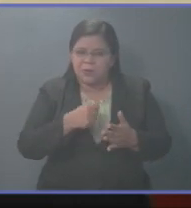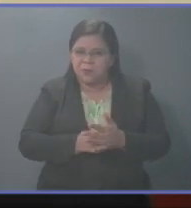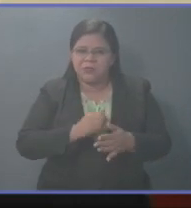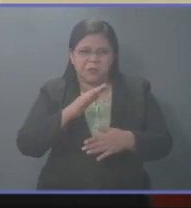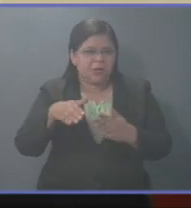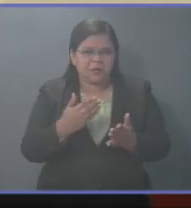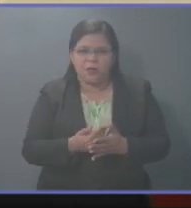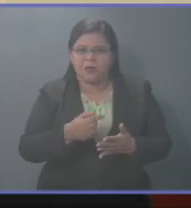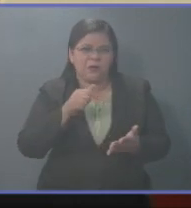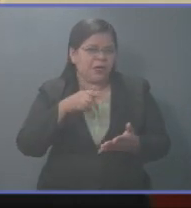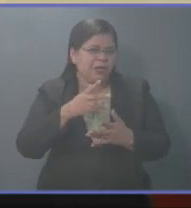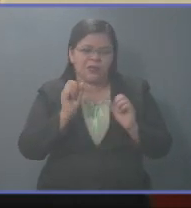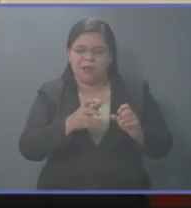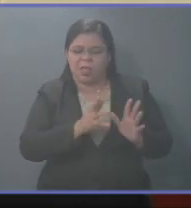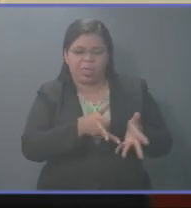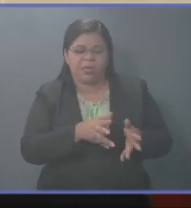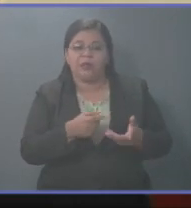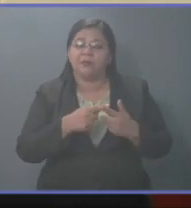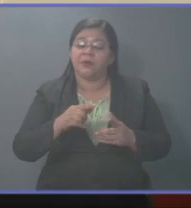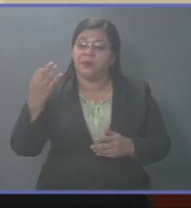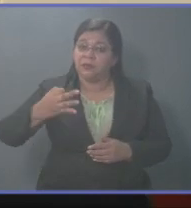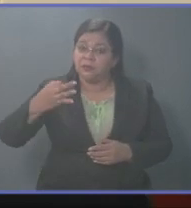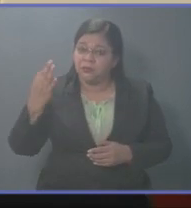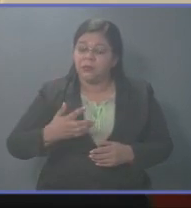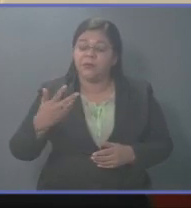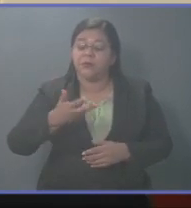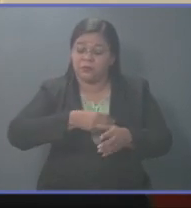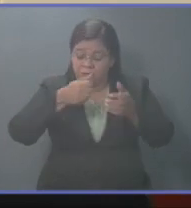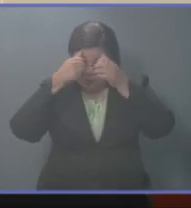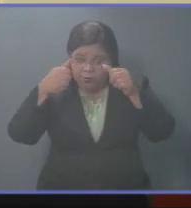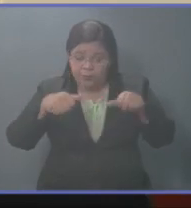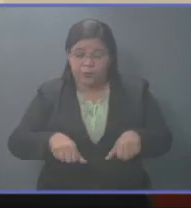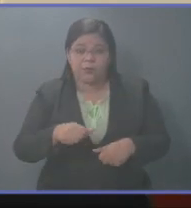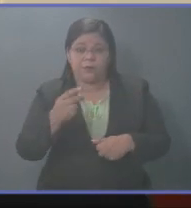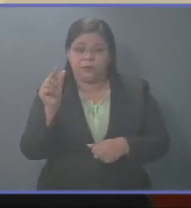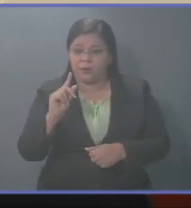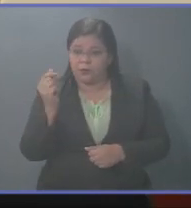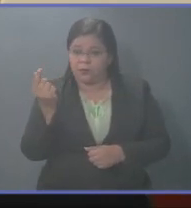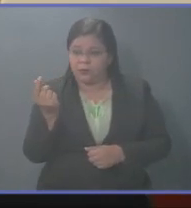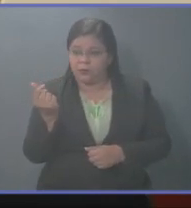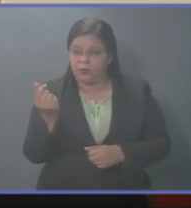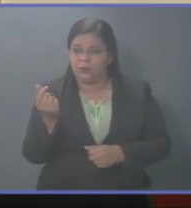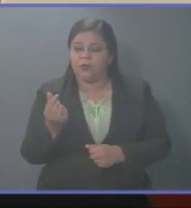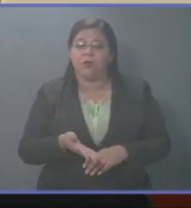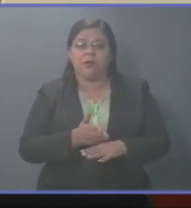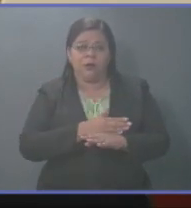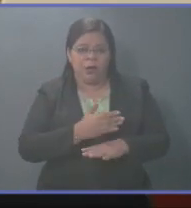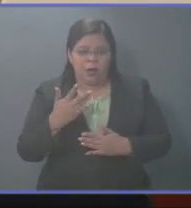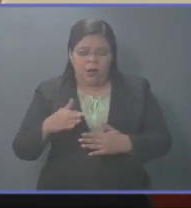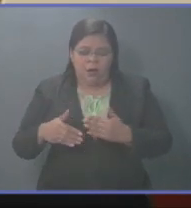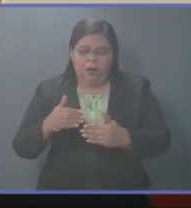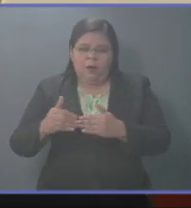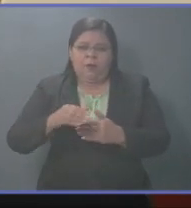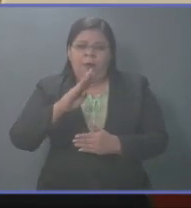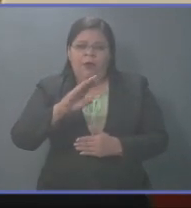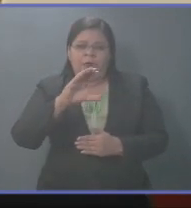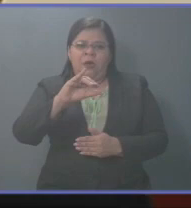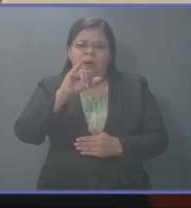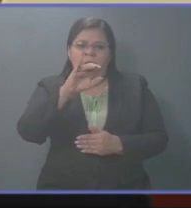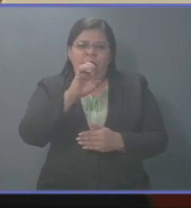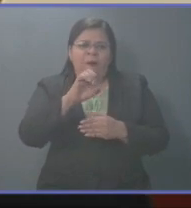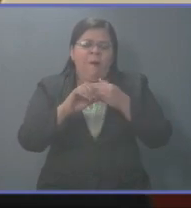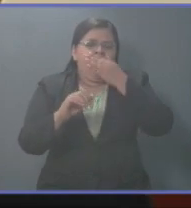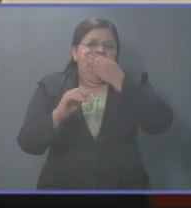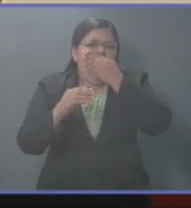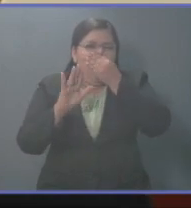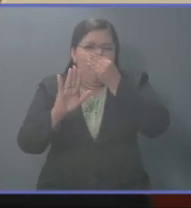la subsiguiente, lo que hace urgente la aprobación de los fondos del préstamo que se ha gestionado con el BCIE,